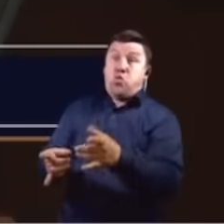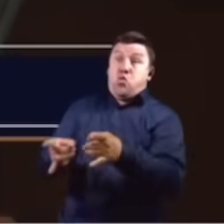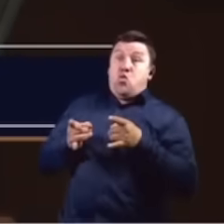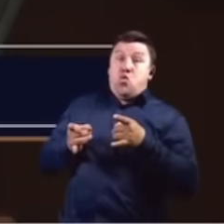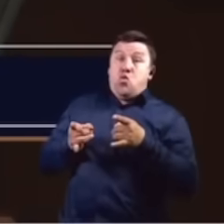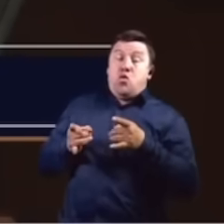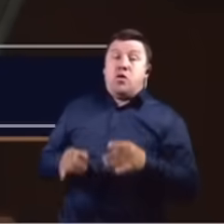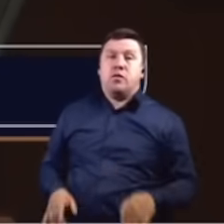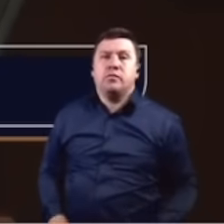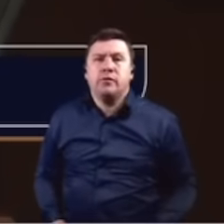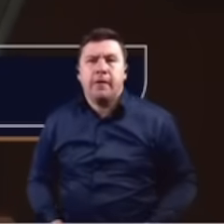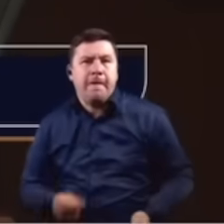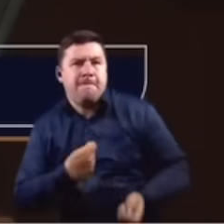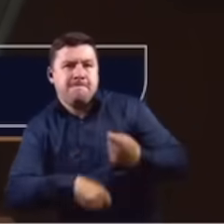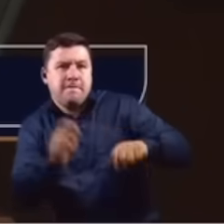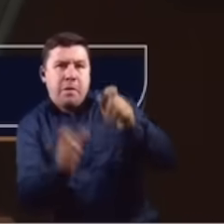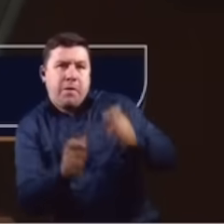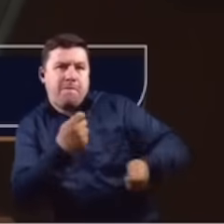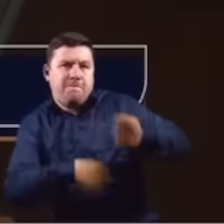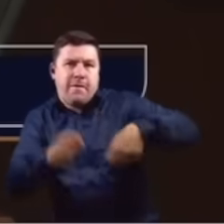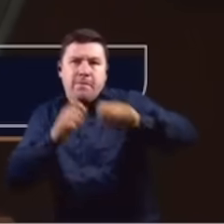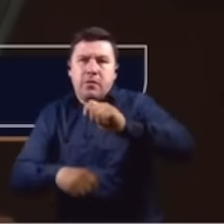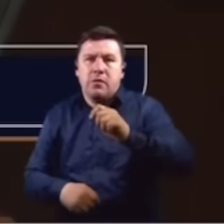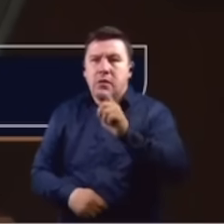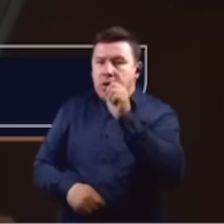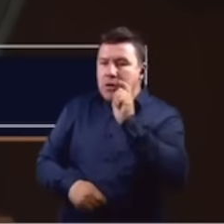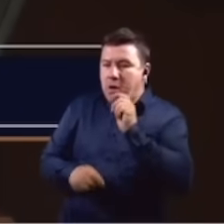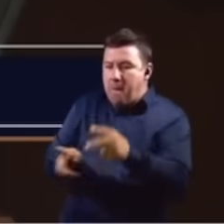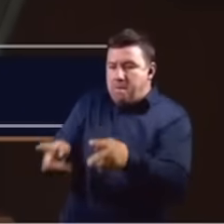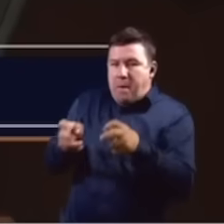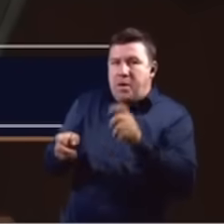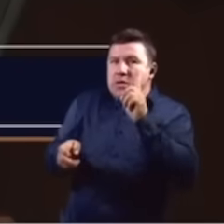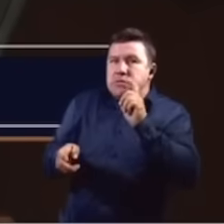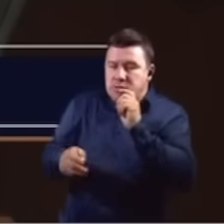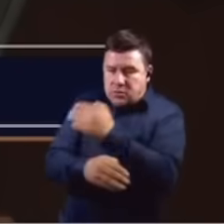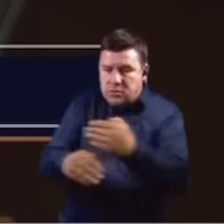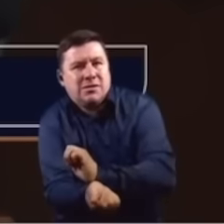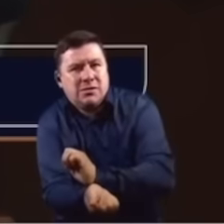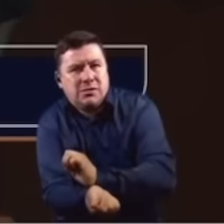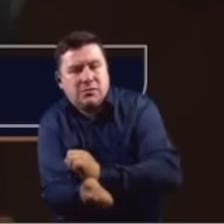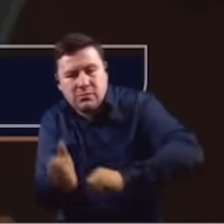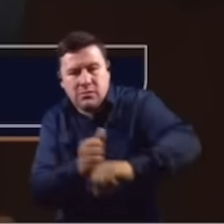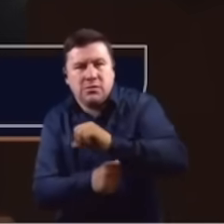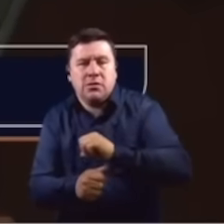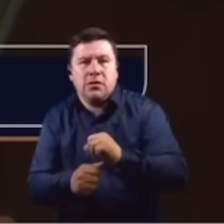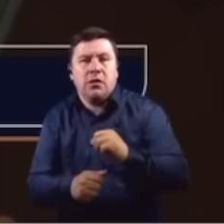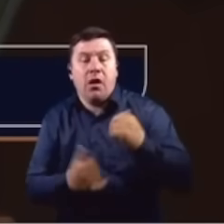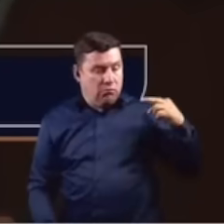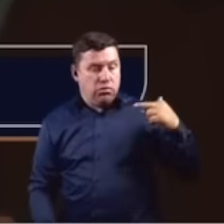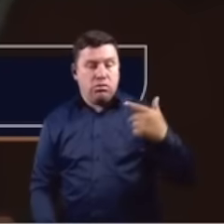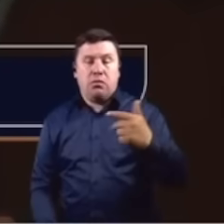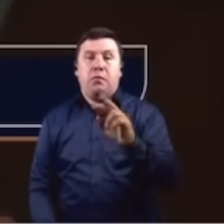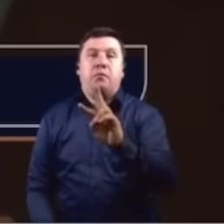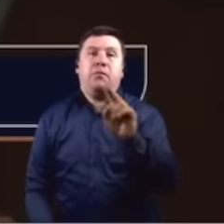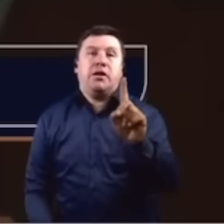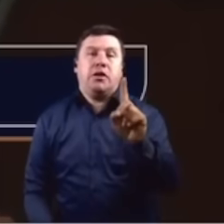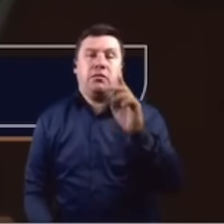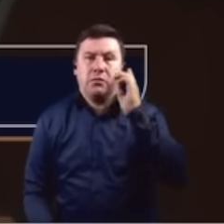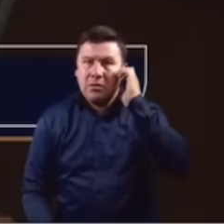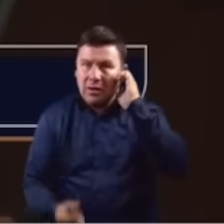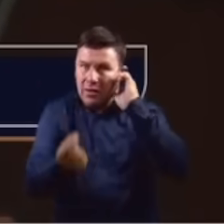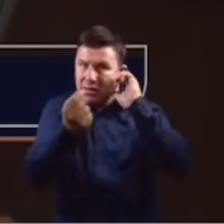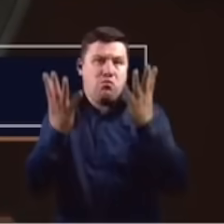precedentes. La trata de personas y la explotación sexual es la esclavitud del siglo XXI. Y además es un